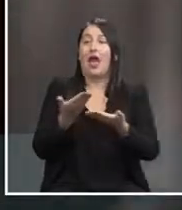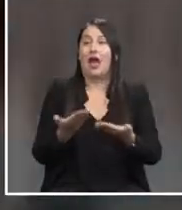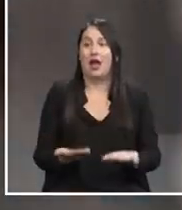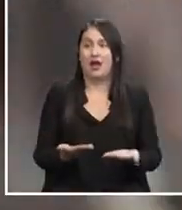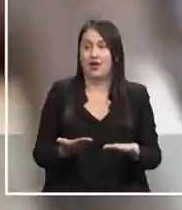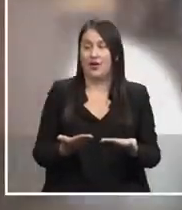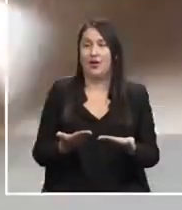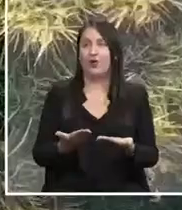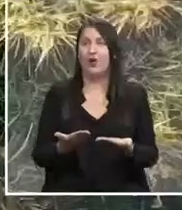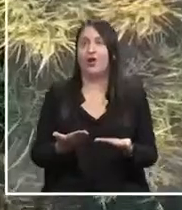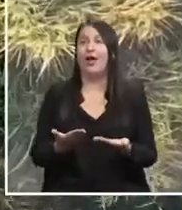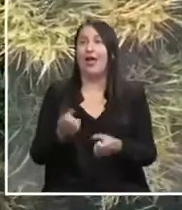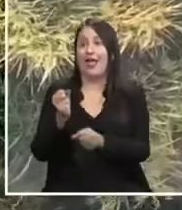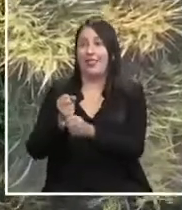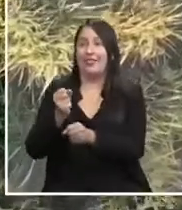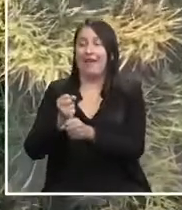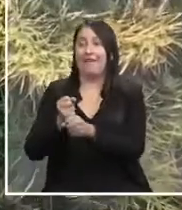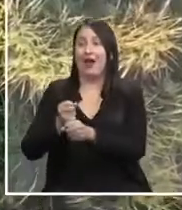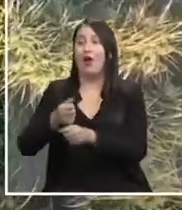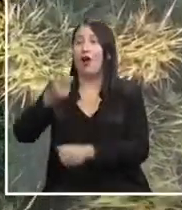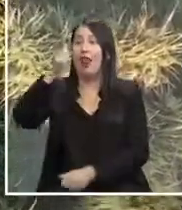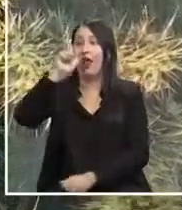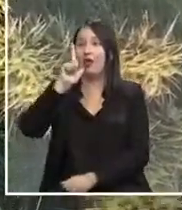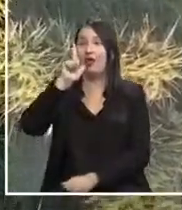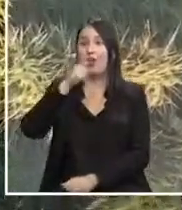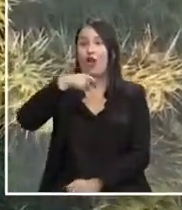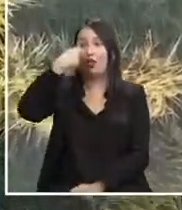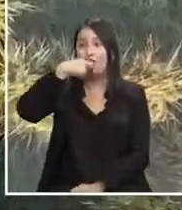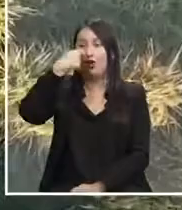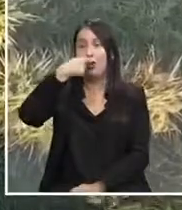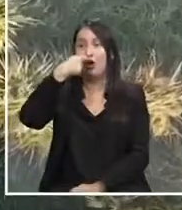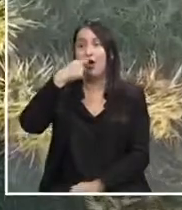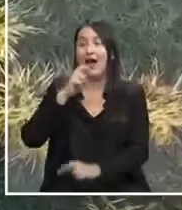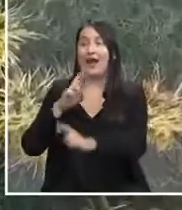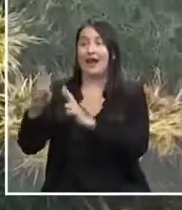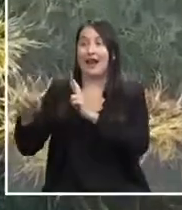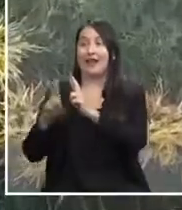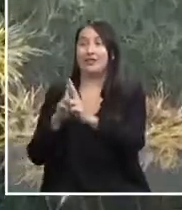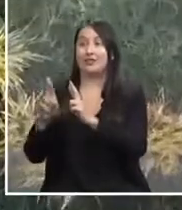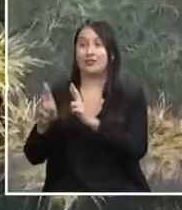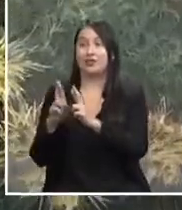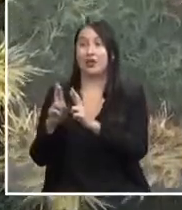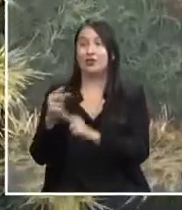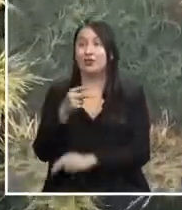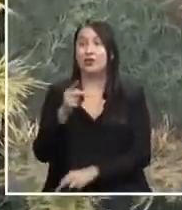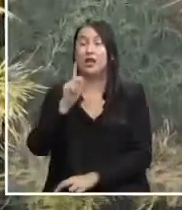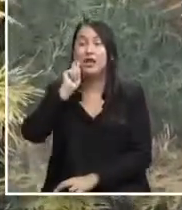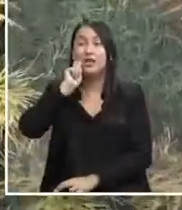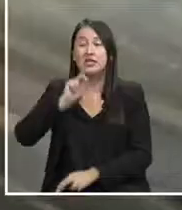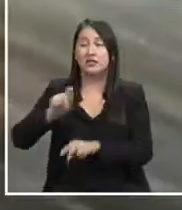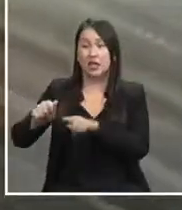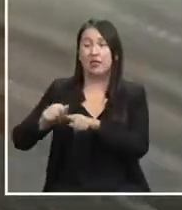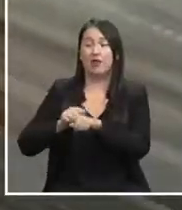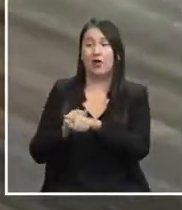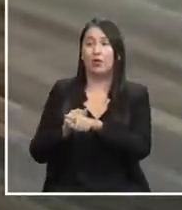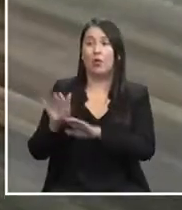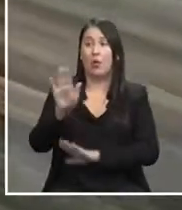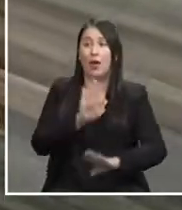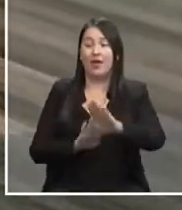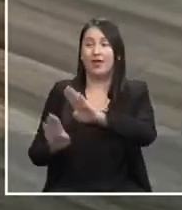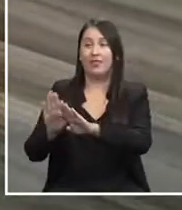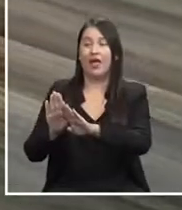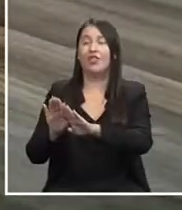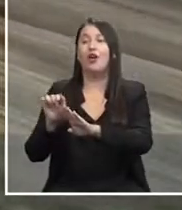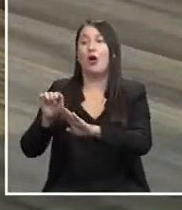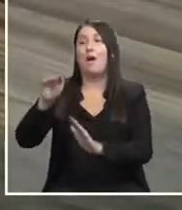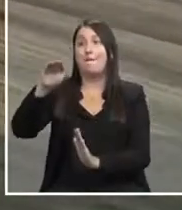más personas que el tabaco, el alcohol, las drogas y las relaciones sexuales sin protección juntas. Los alimentos son